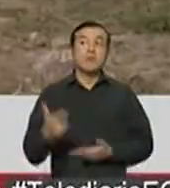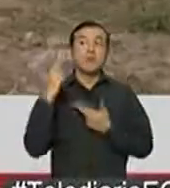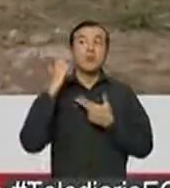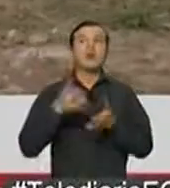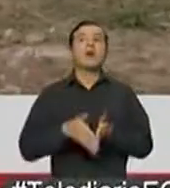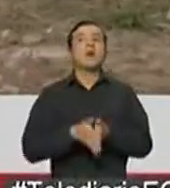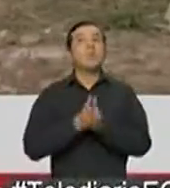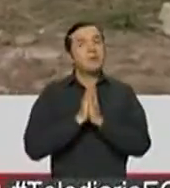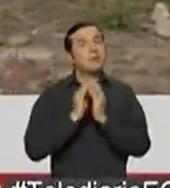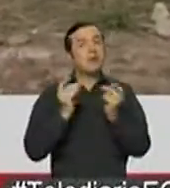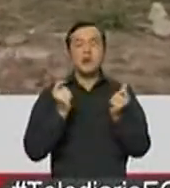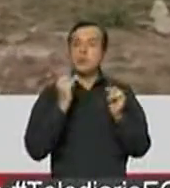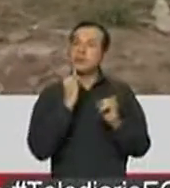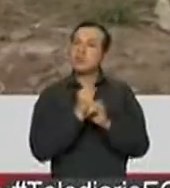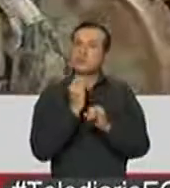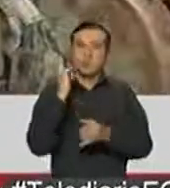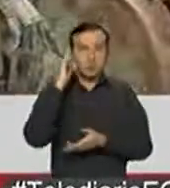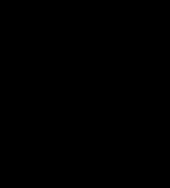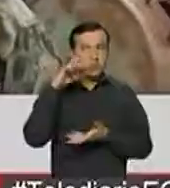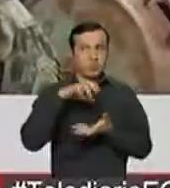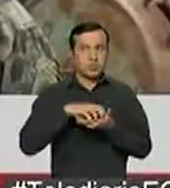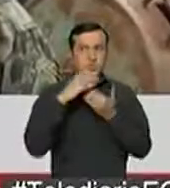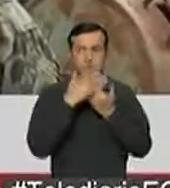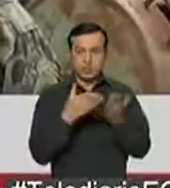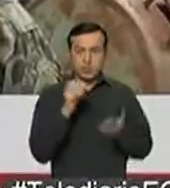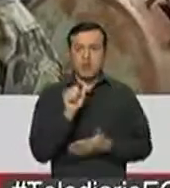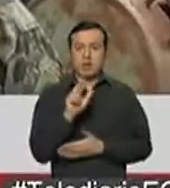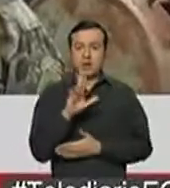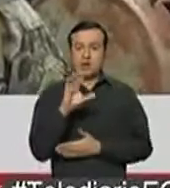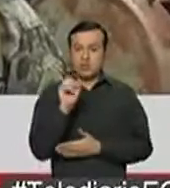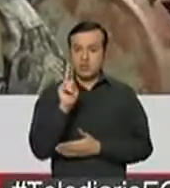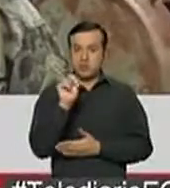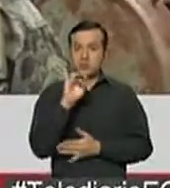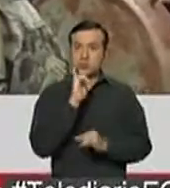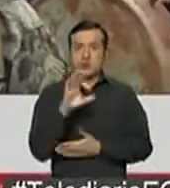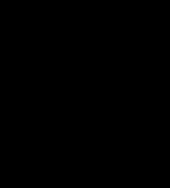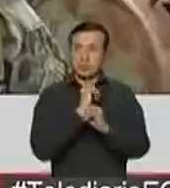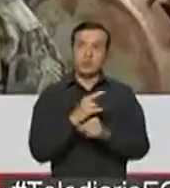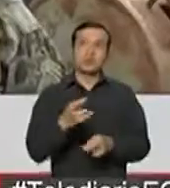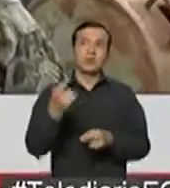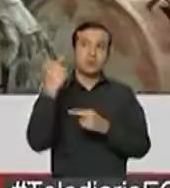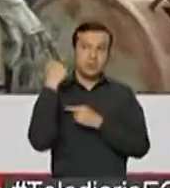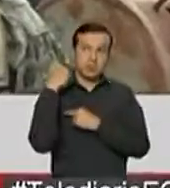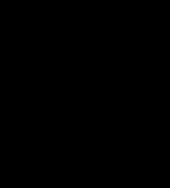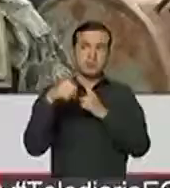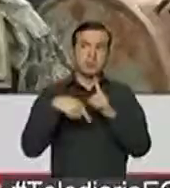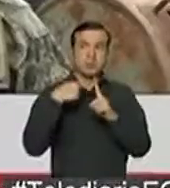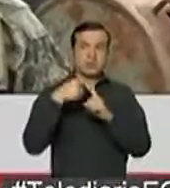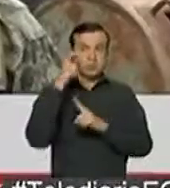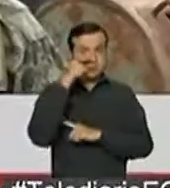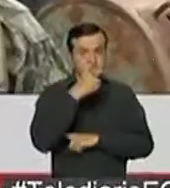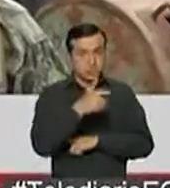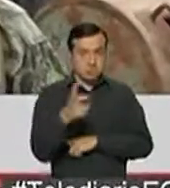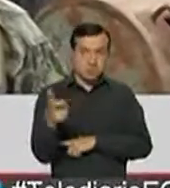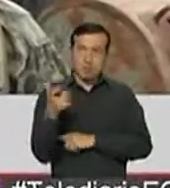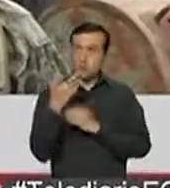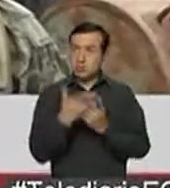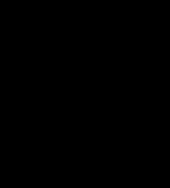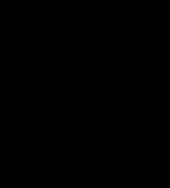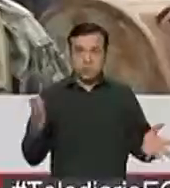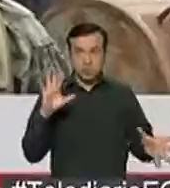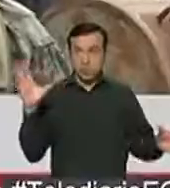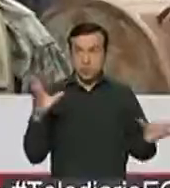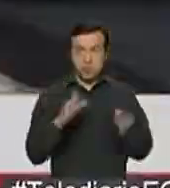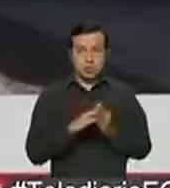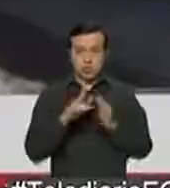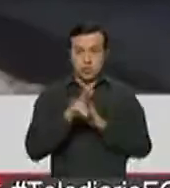la actuación de las instituciones del Estado. El ARCON, que es la entidad responsable, junto con Fiscalía, pues para que puedan retirar